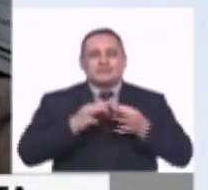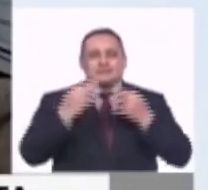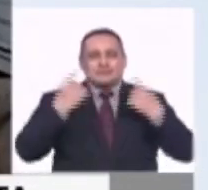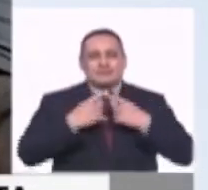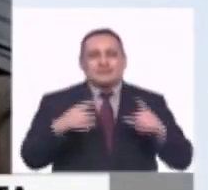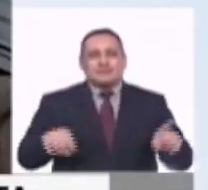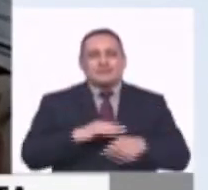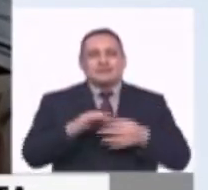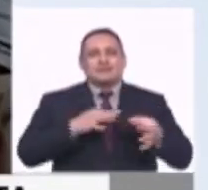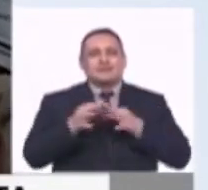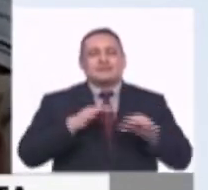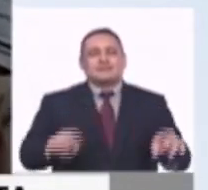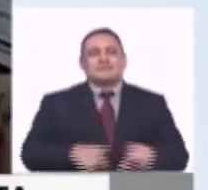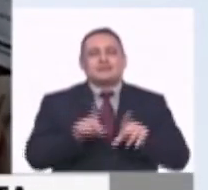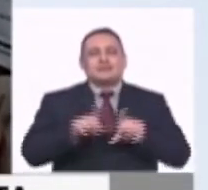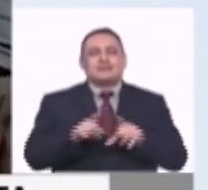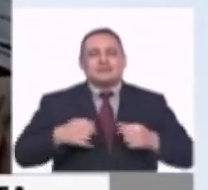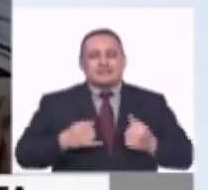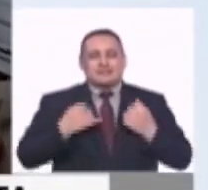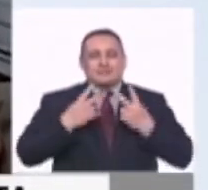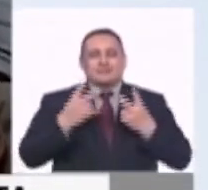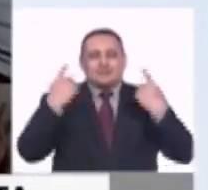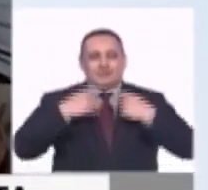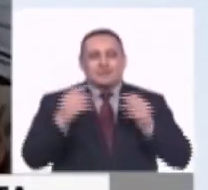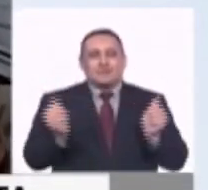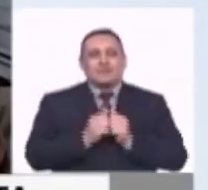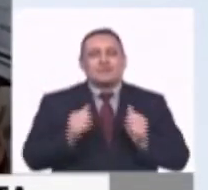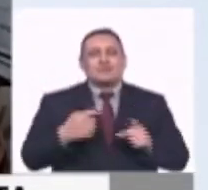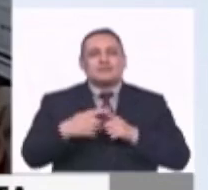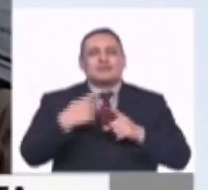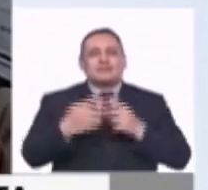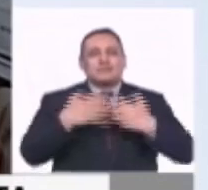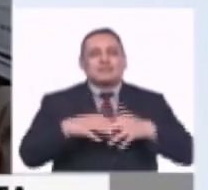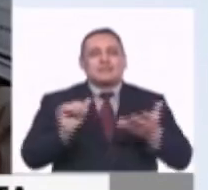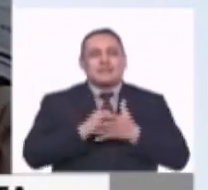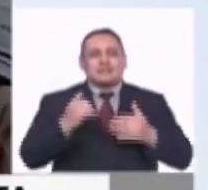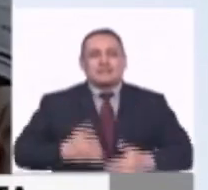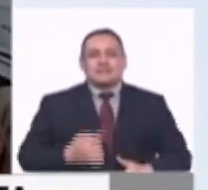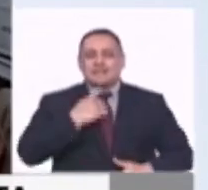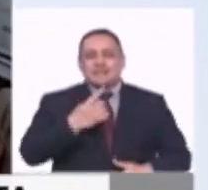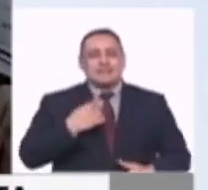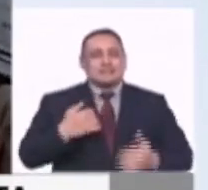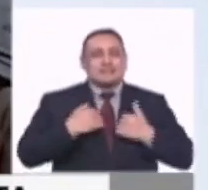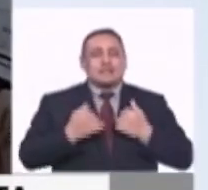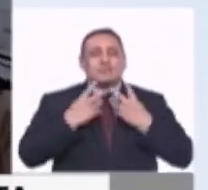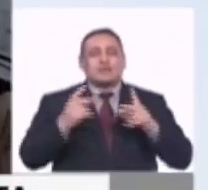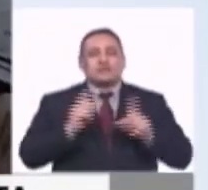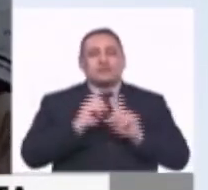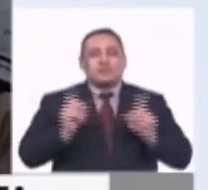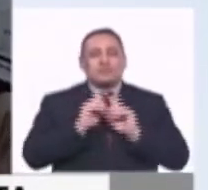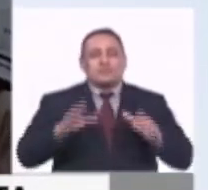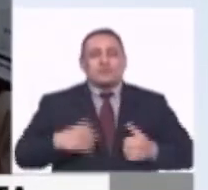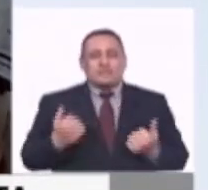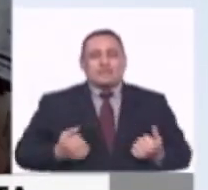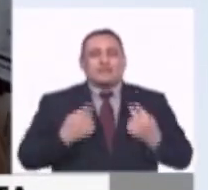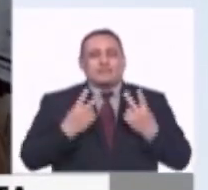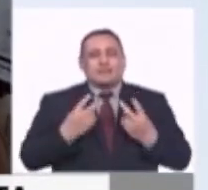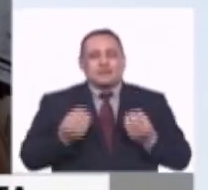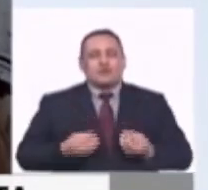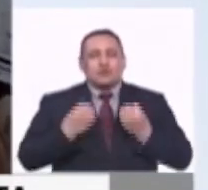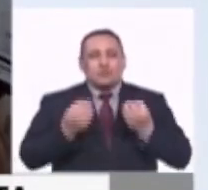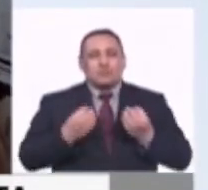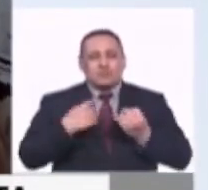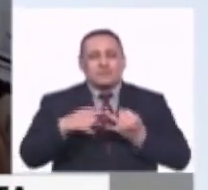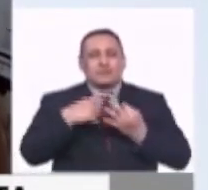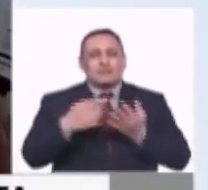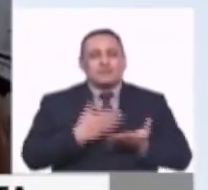empresas, y por lo tanto también pequeñas, medianas empresas están siendo ahora afectados y no pueden sobresalir por la